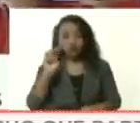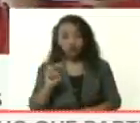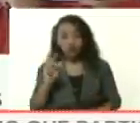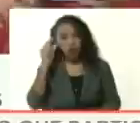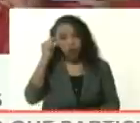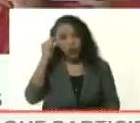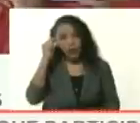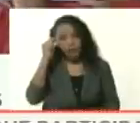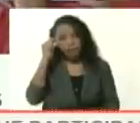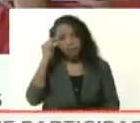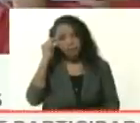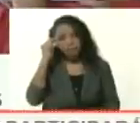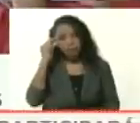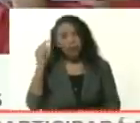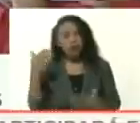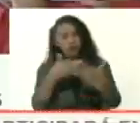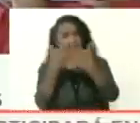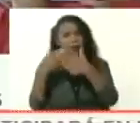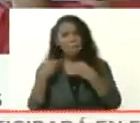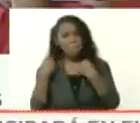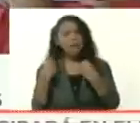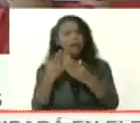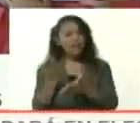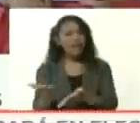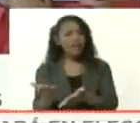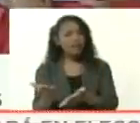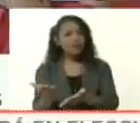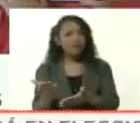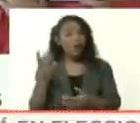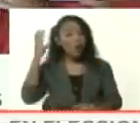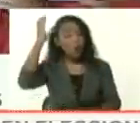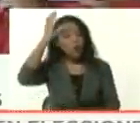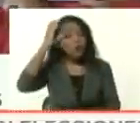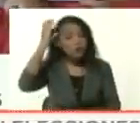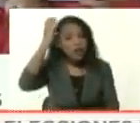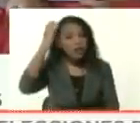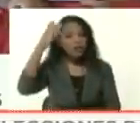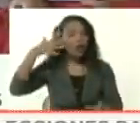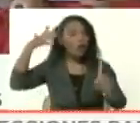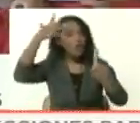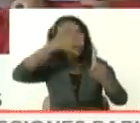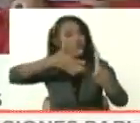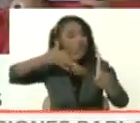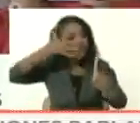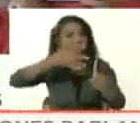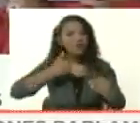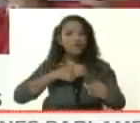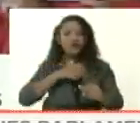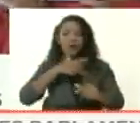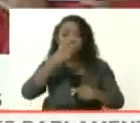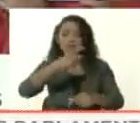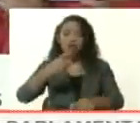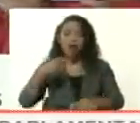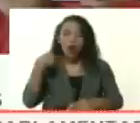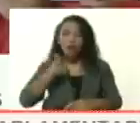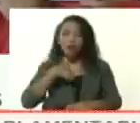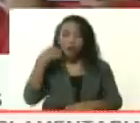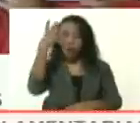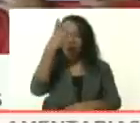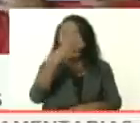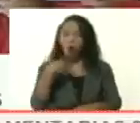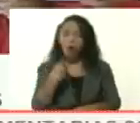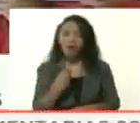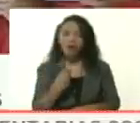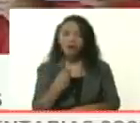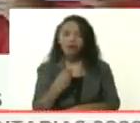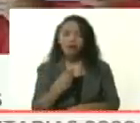congreso de los estudiantes. ¿Para qué es eso? Conciencia, formación, formación de nuestra gente, de nuestros jóvenes. En la